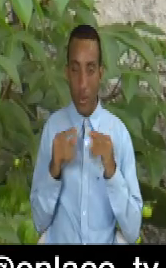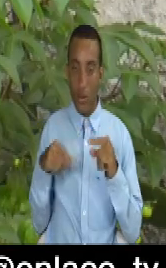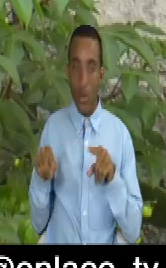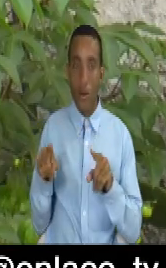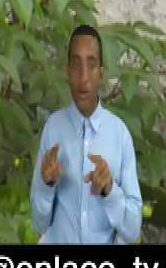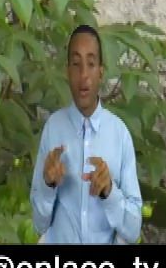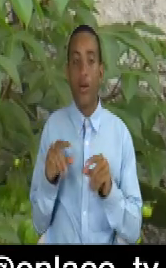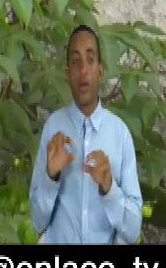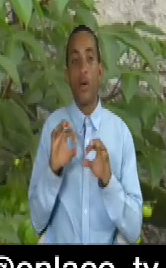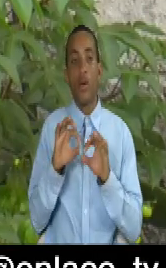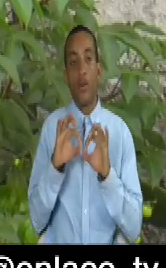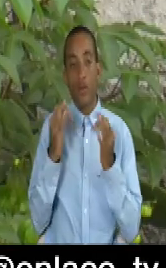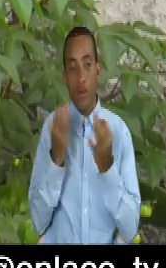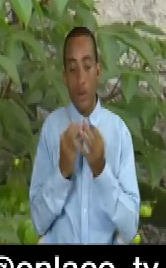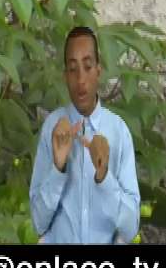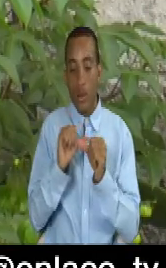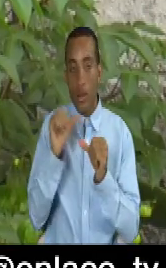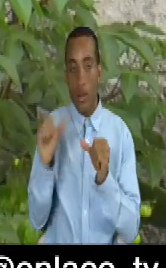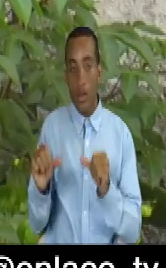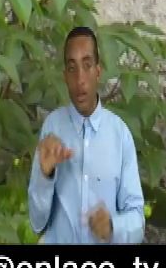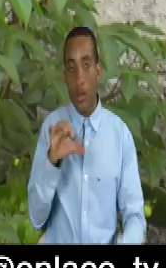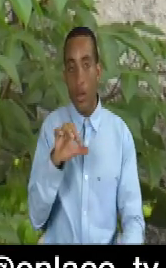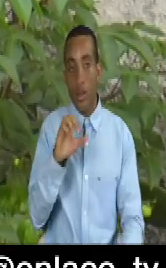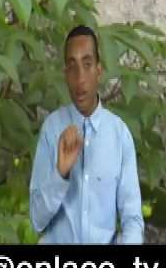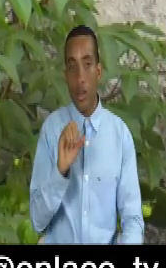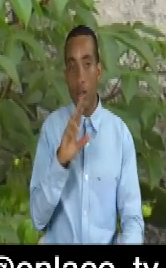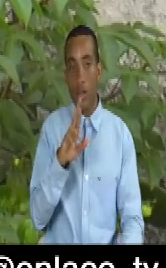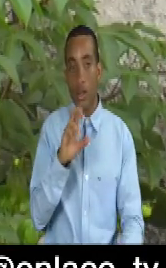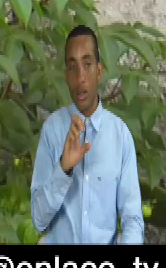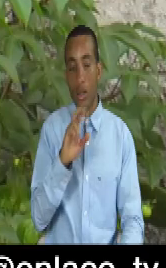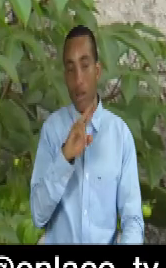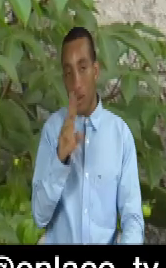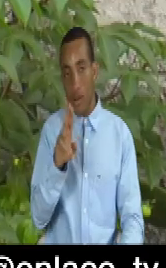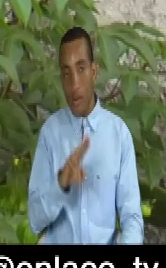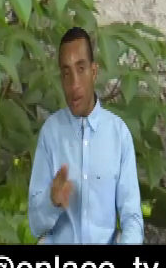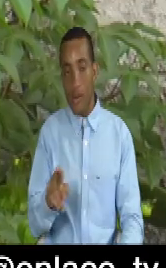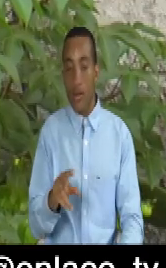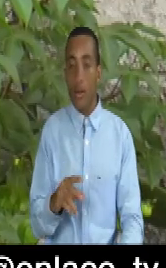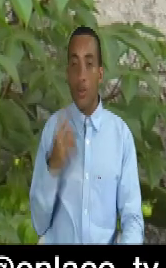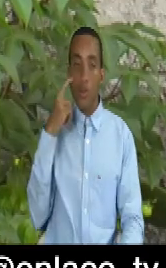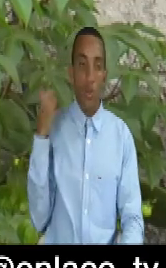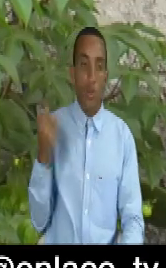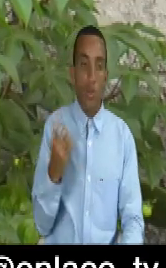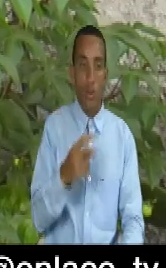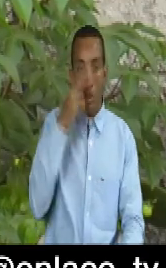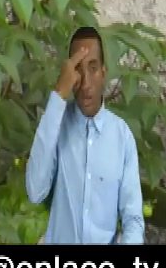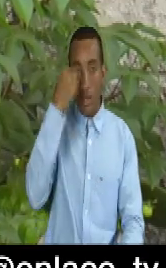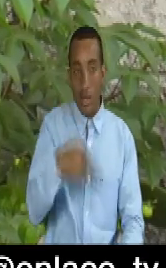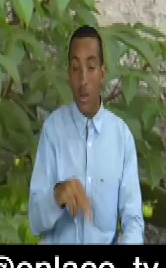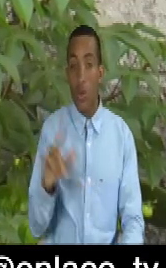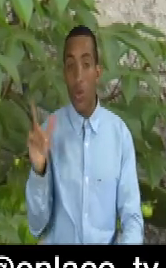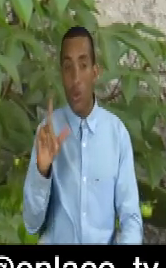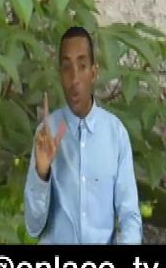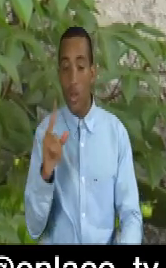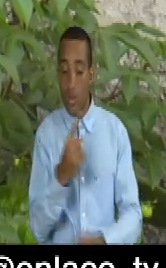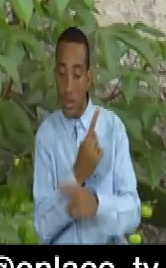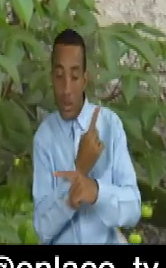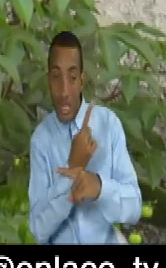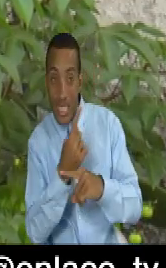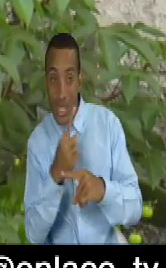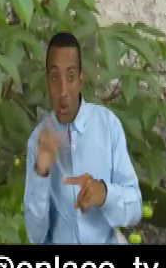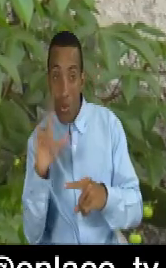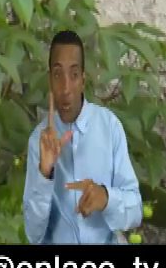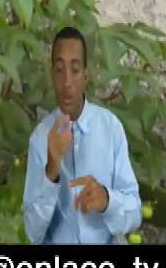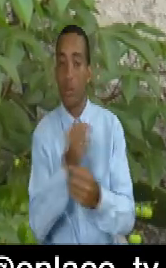Porras, quien desesperadamente quiere buscar a su hija, quien desde el lunes de esta semana pues desapareció.